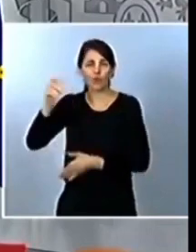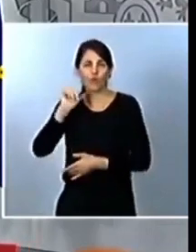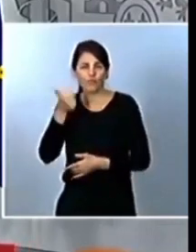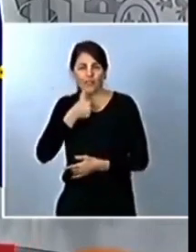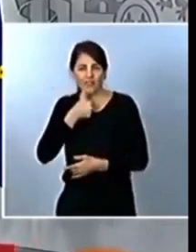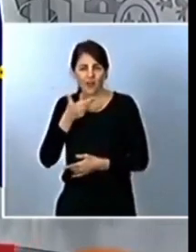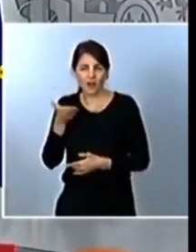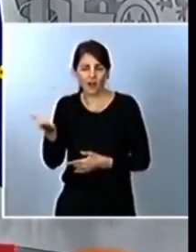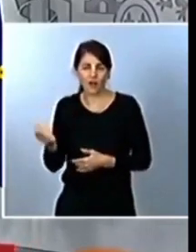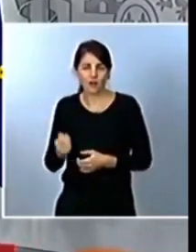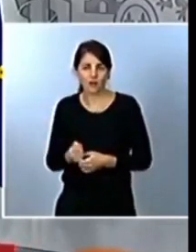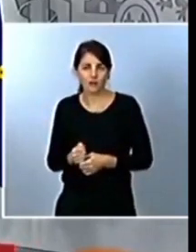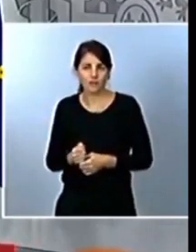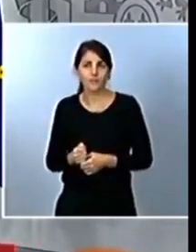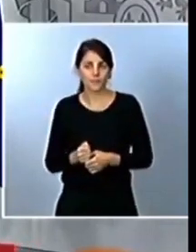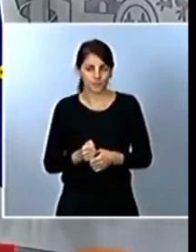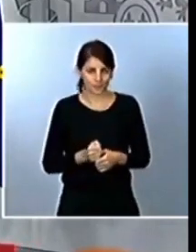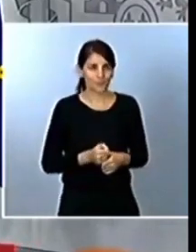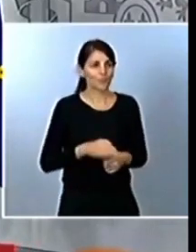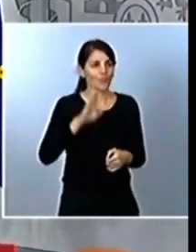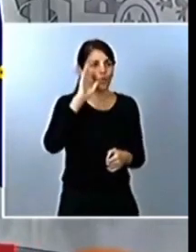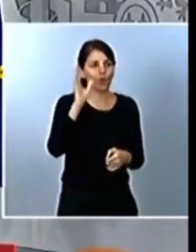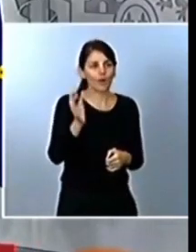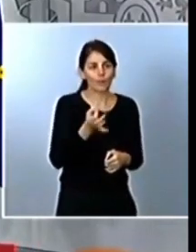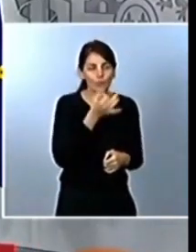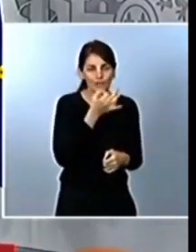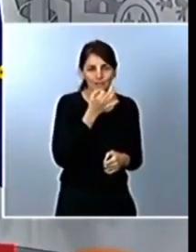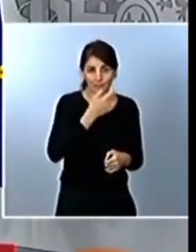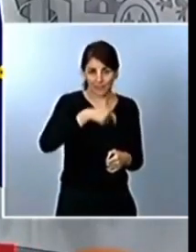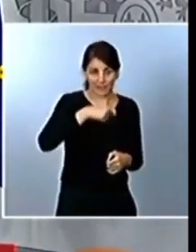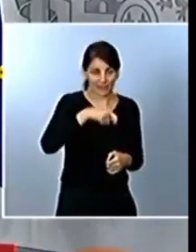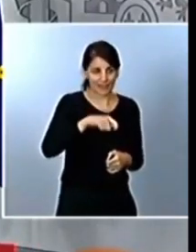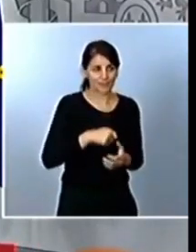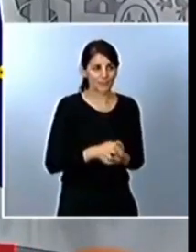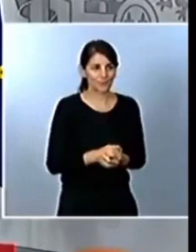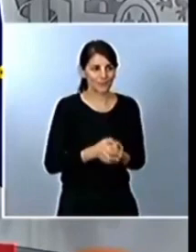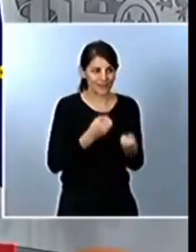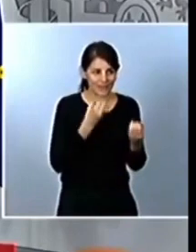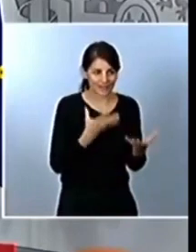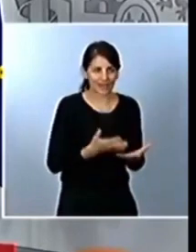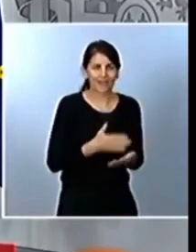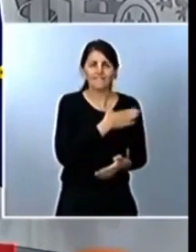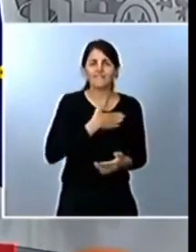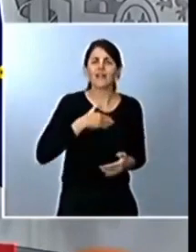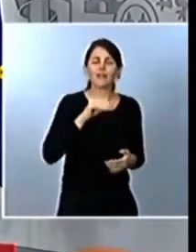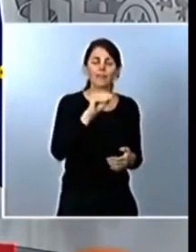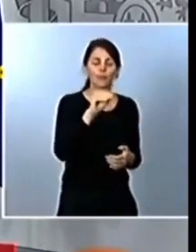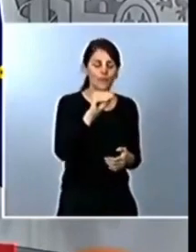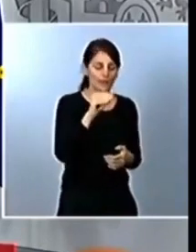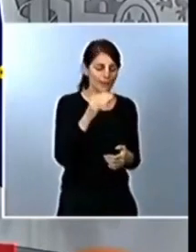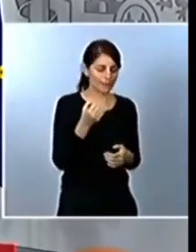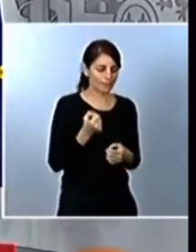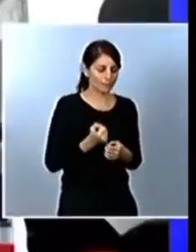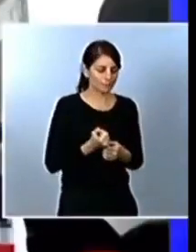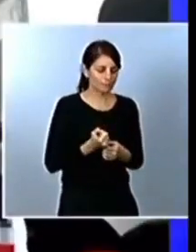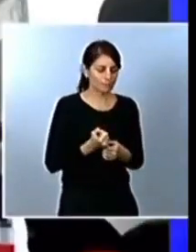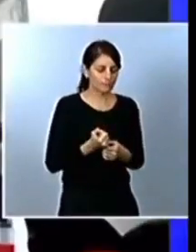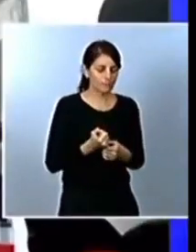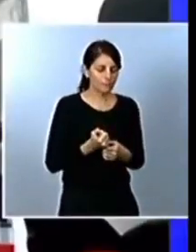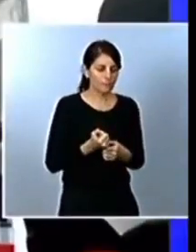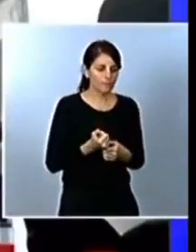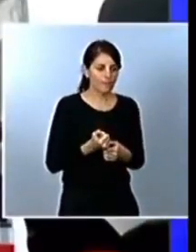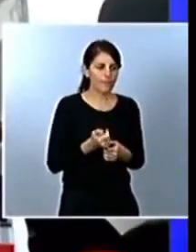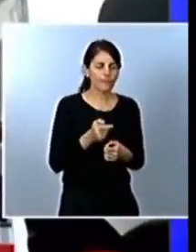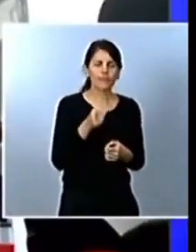Sí, hola, buenas tardes, presidente. ¿Qué tal? Quería preguntarle, usted ha dicho que se podrán